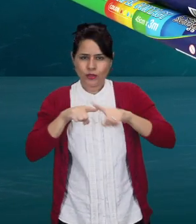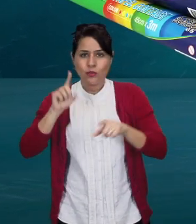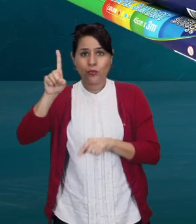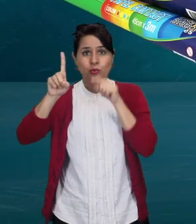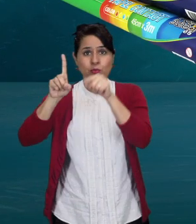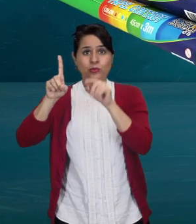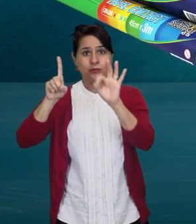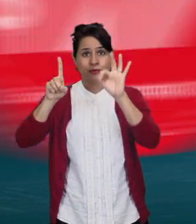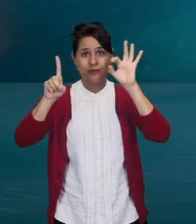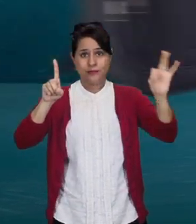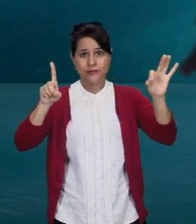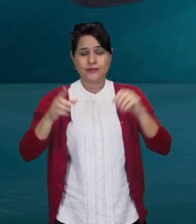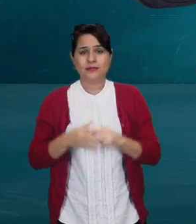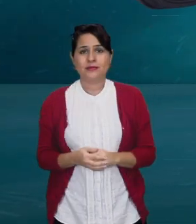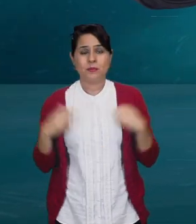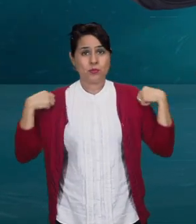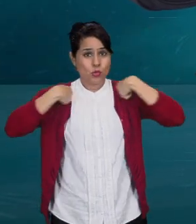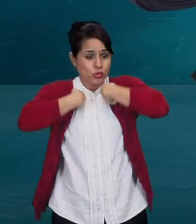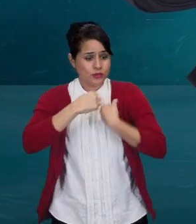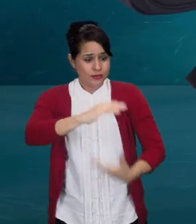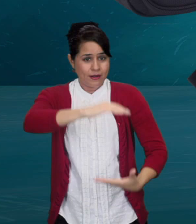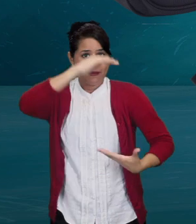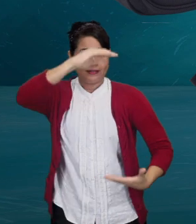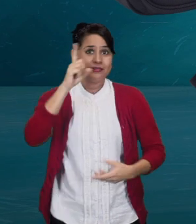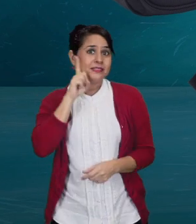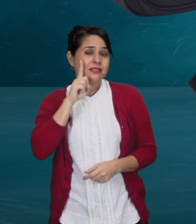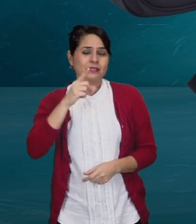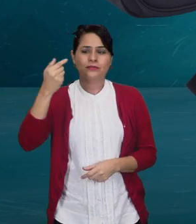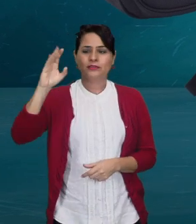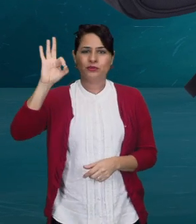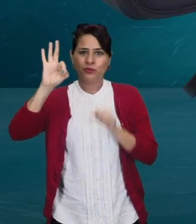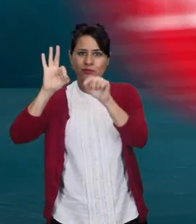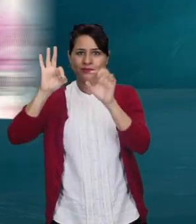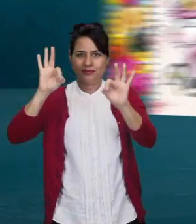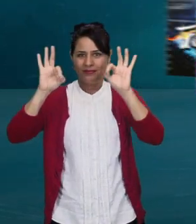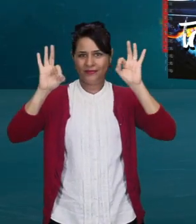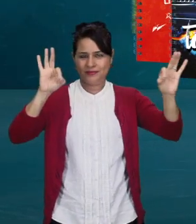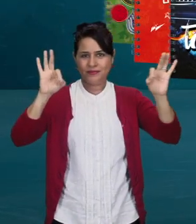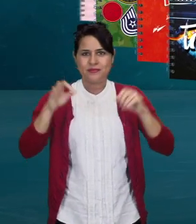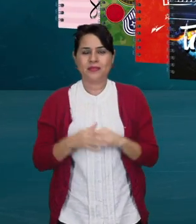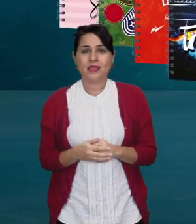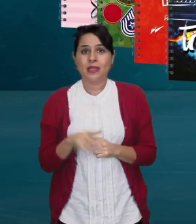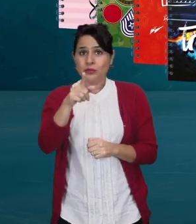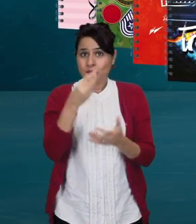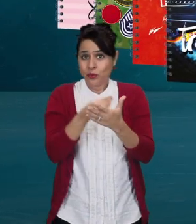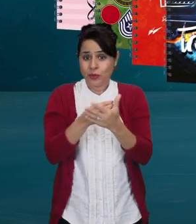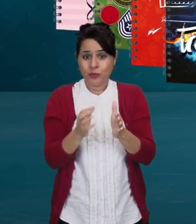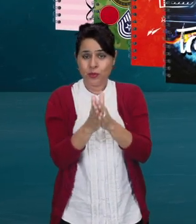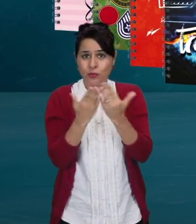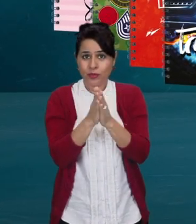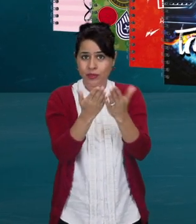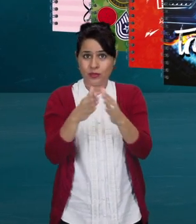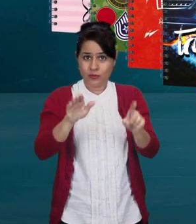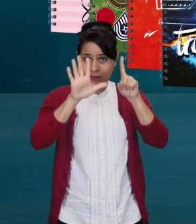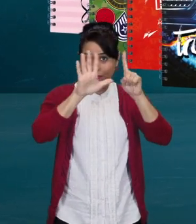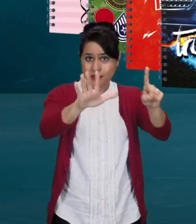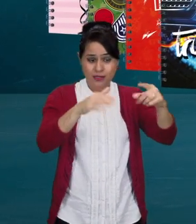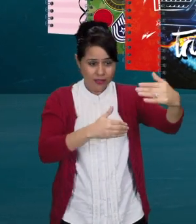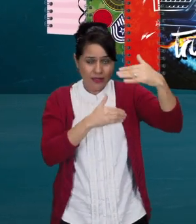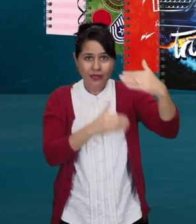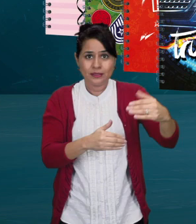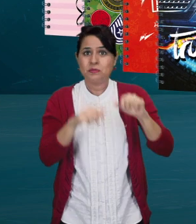1.99 mochila ejecutiva string por 19.99 si compras 6 son más cuadernos universitarios